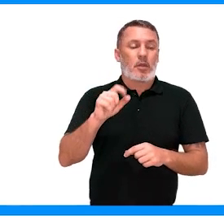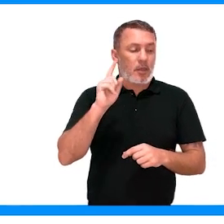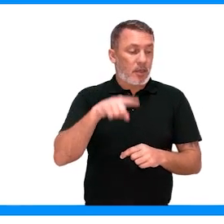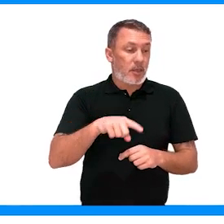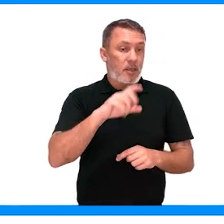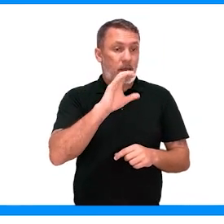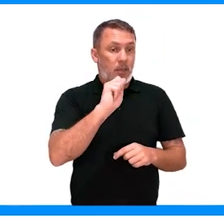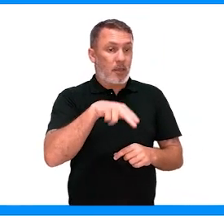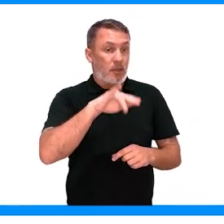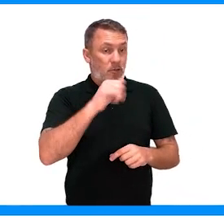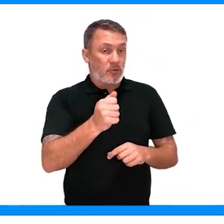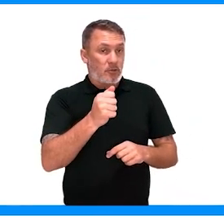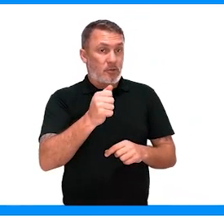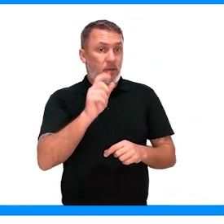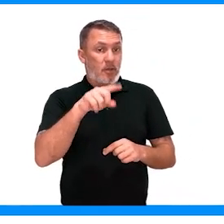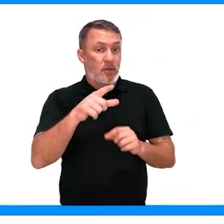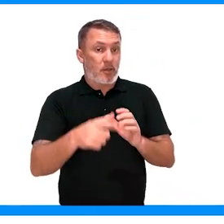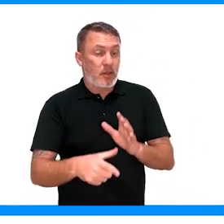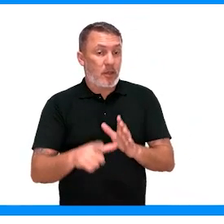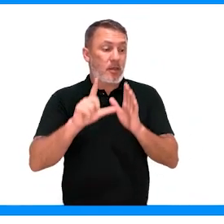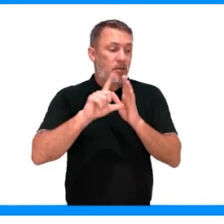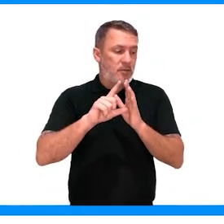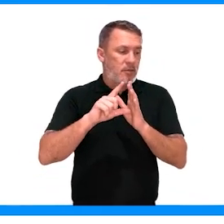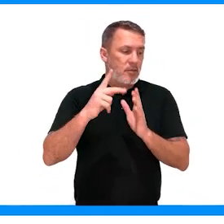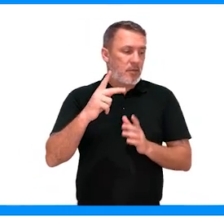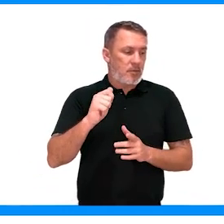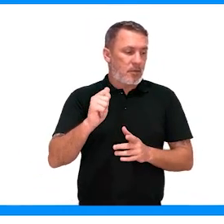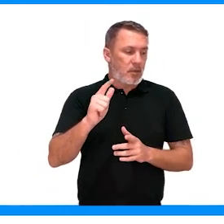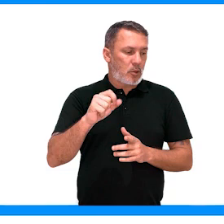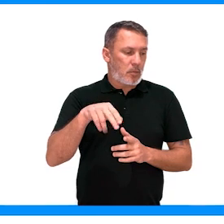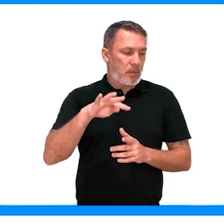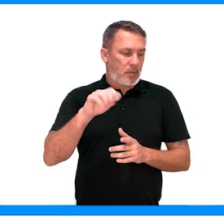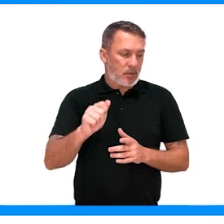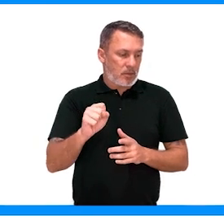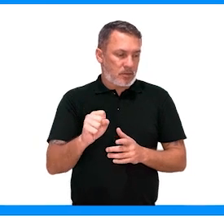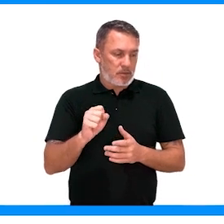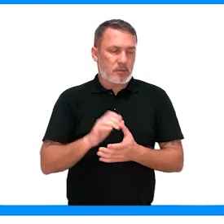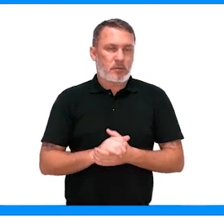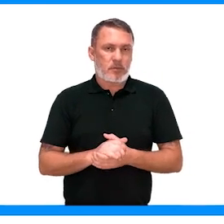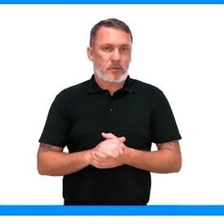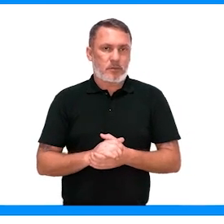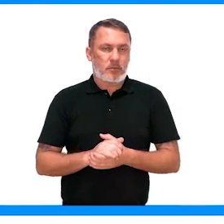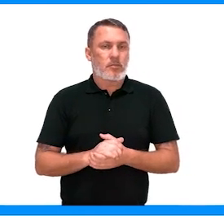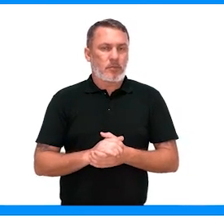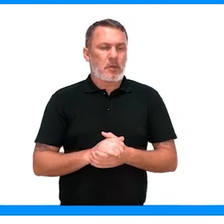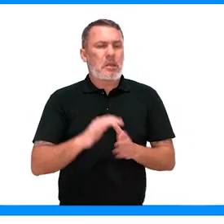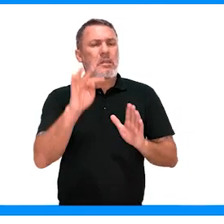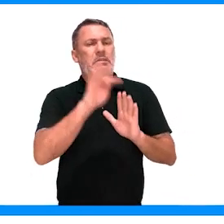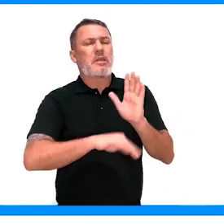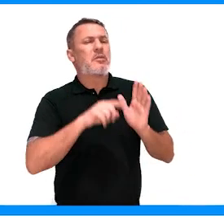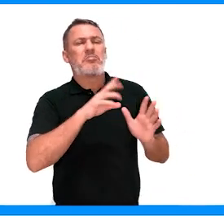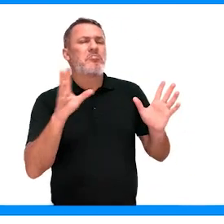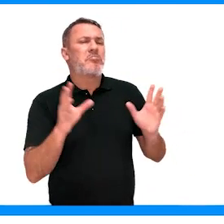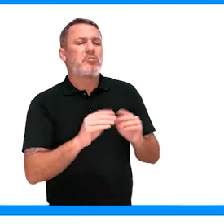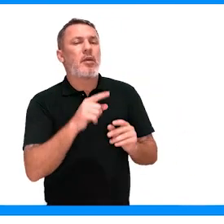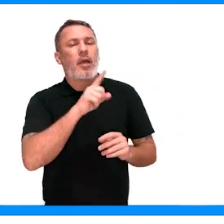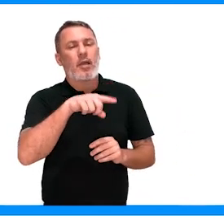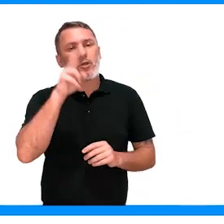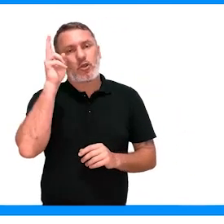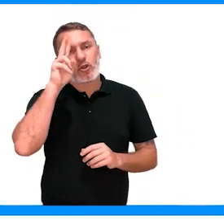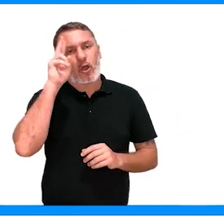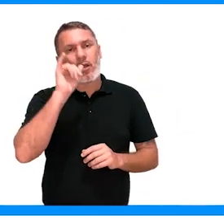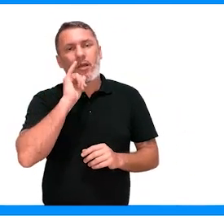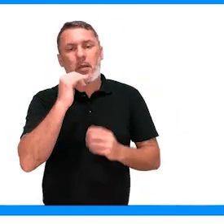hoy, cancha, antecessora de las palomitas. Bom, aqui eles estão falando, o textinho está falando a